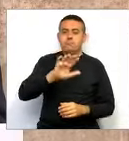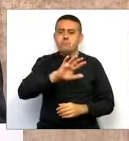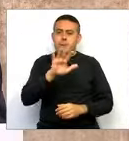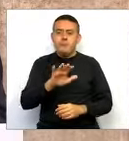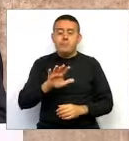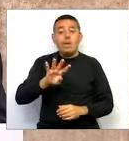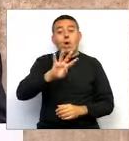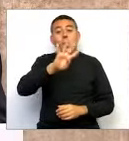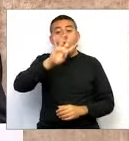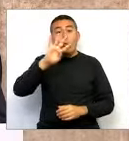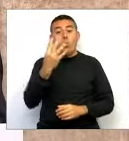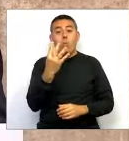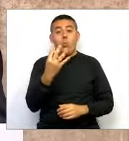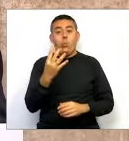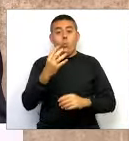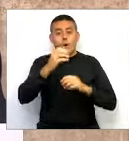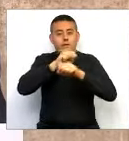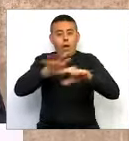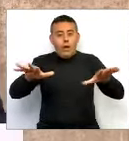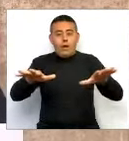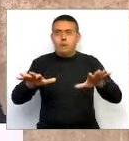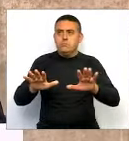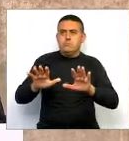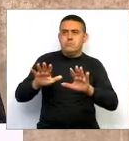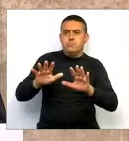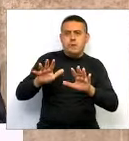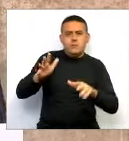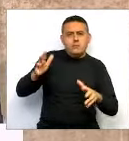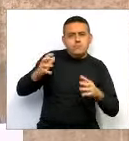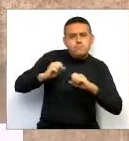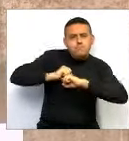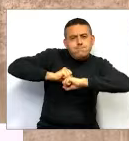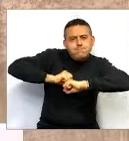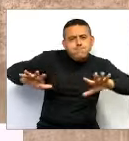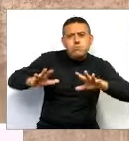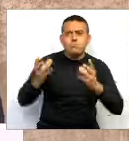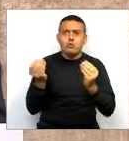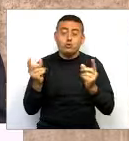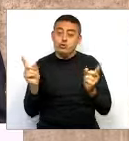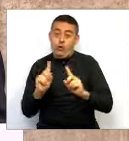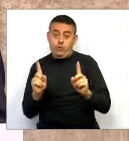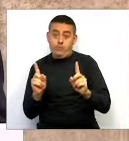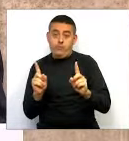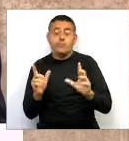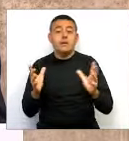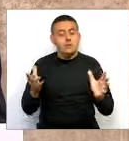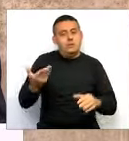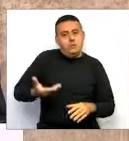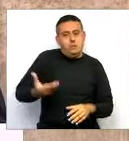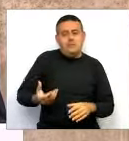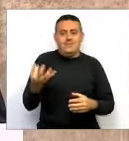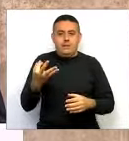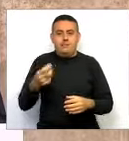tan rápido pero hay otros que están en una situación muy difícil por tanto máxima prudencia máxima atención al que está pasando al nuestro y